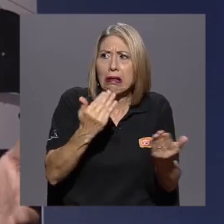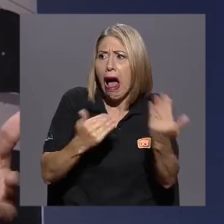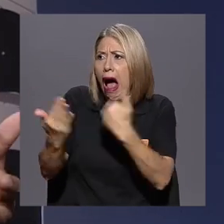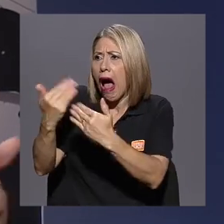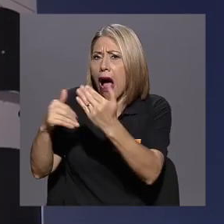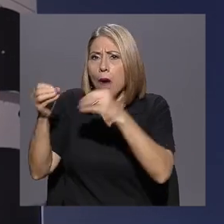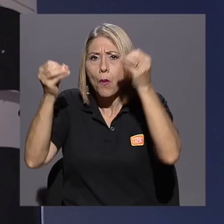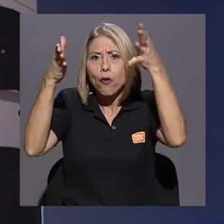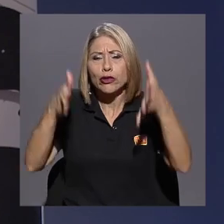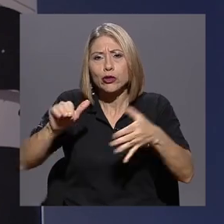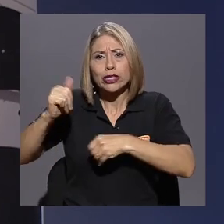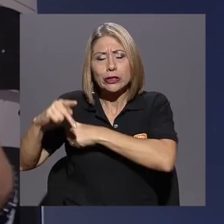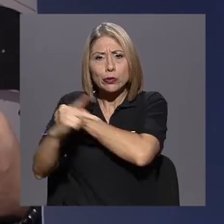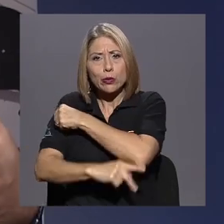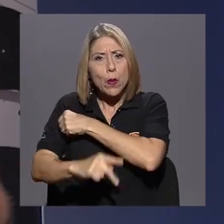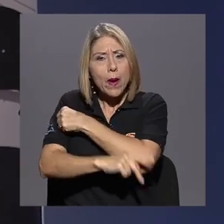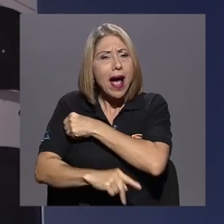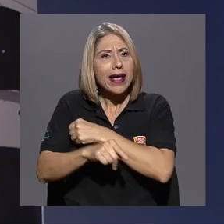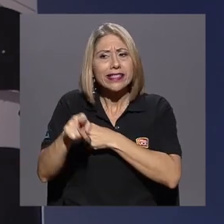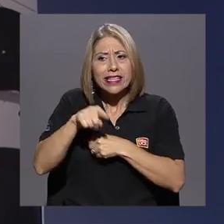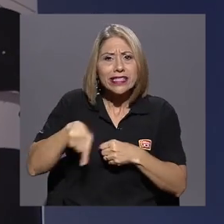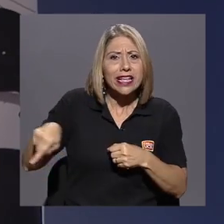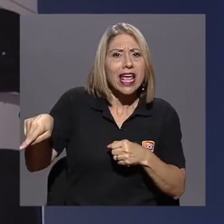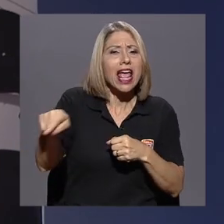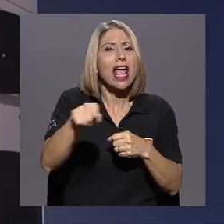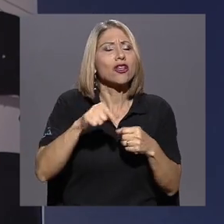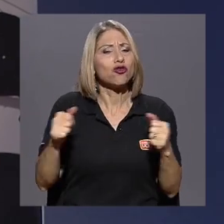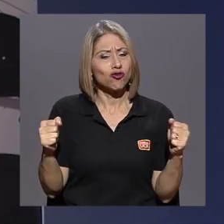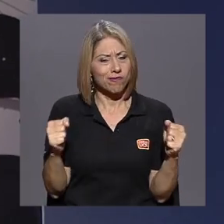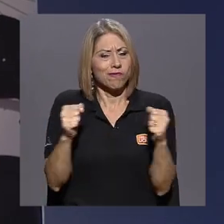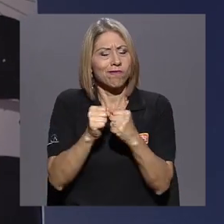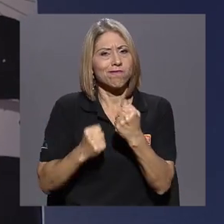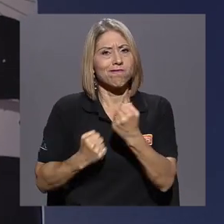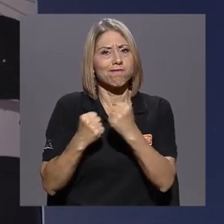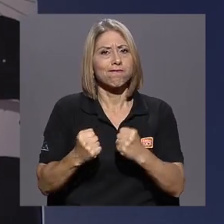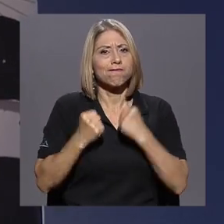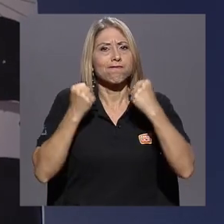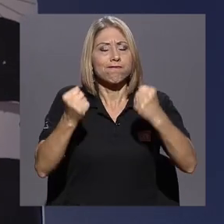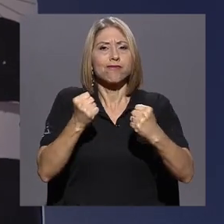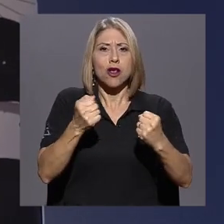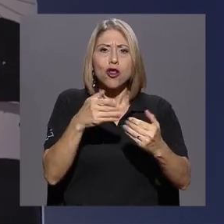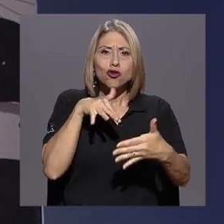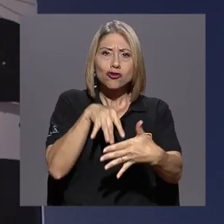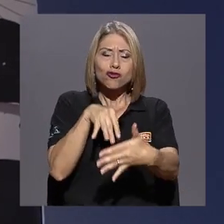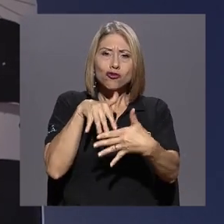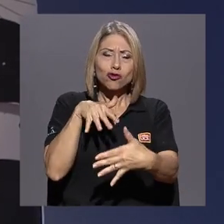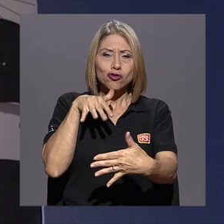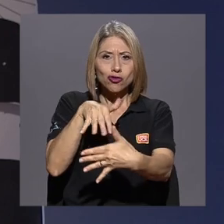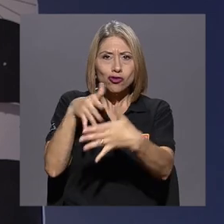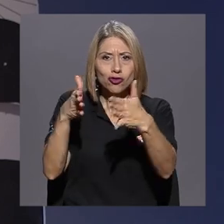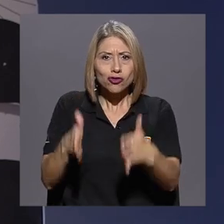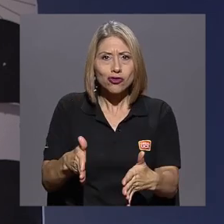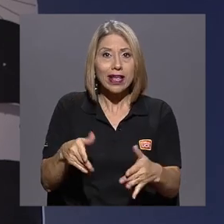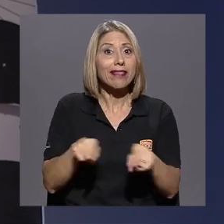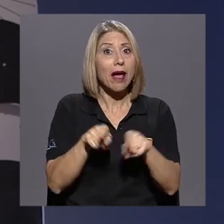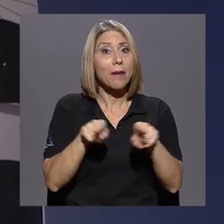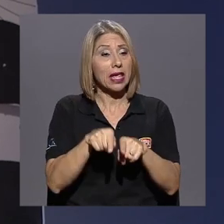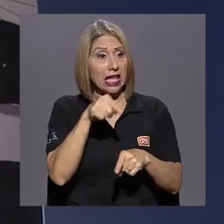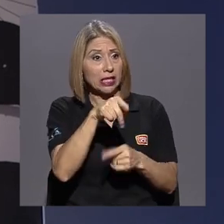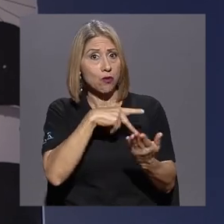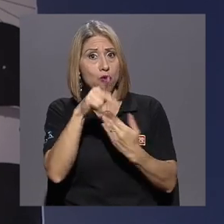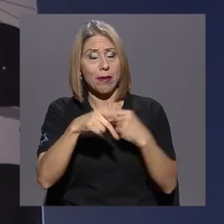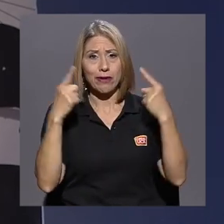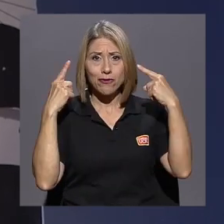de profesores de fuera que de algún modo solidifican los discursos de los estudiantes y cómo hoy por hoy también es un gran éxito de